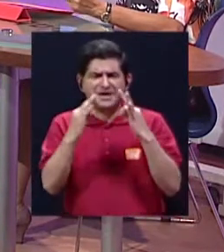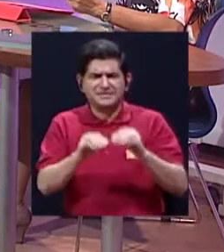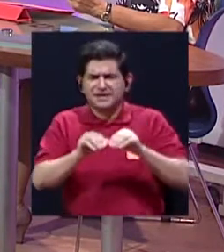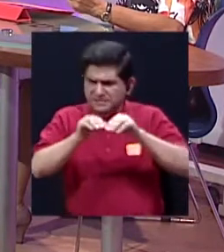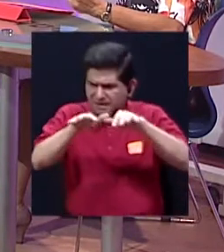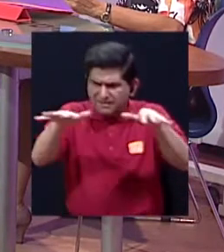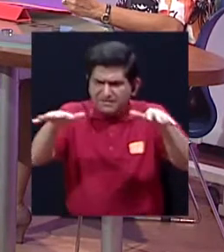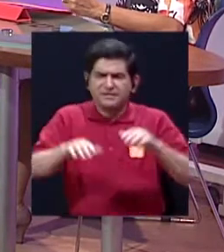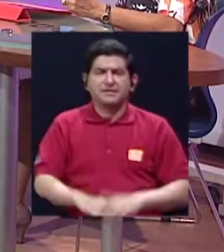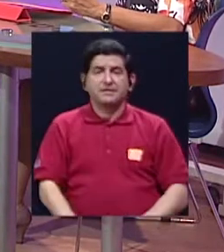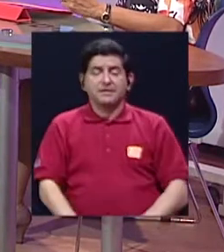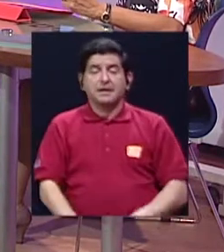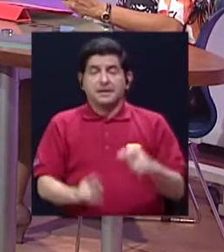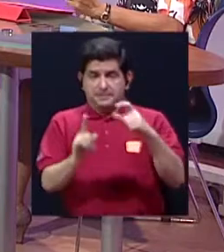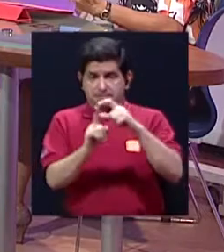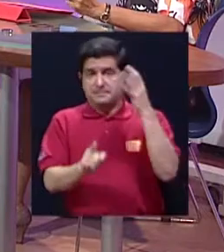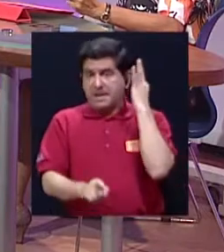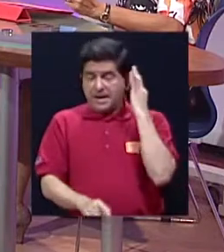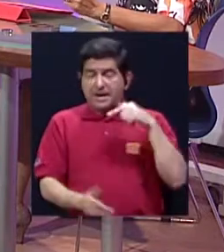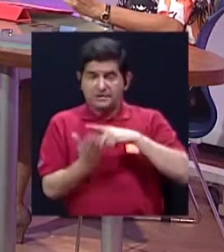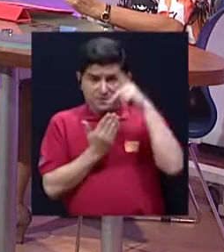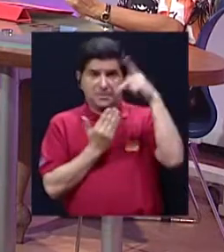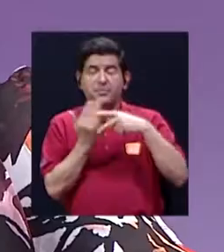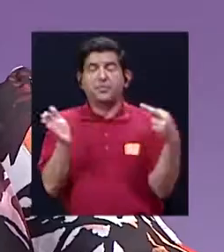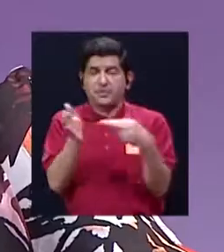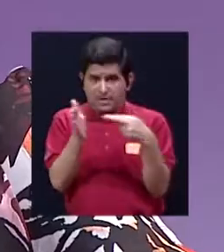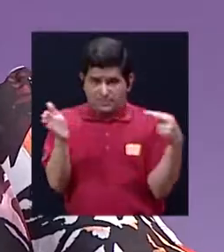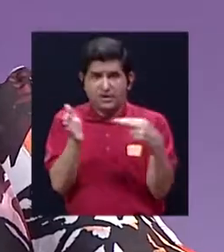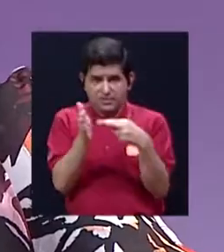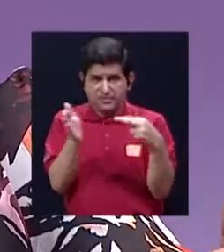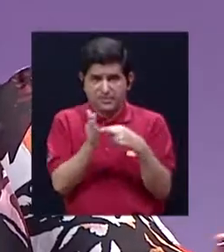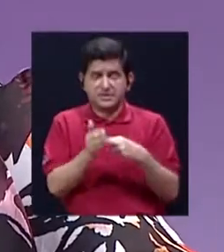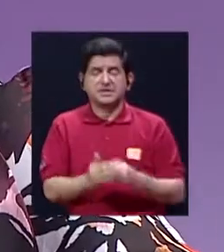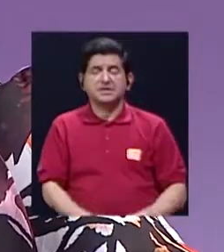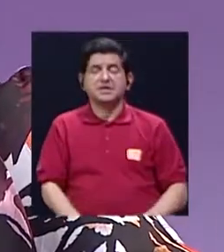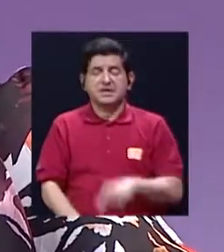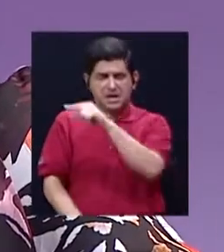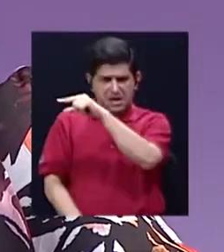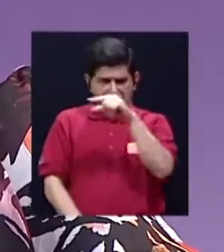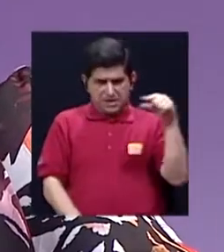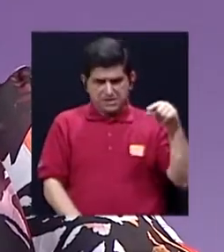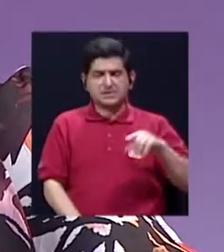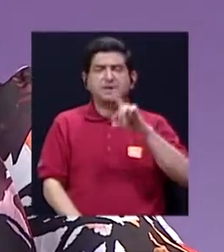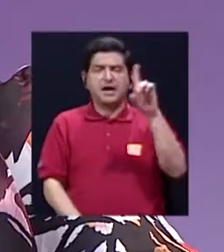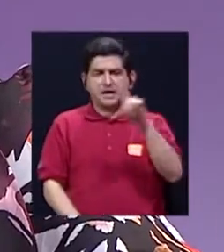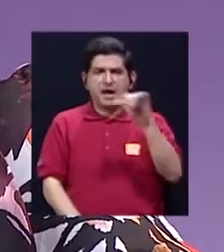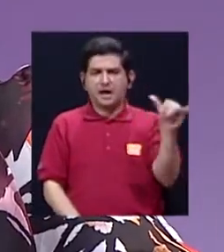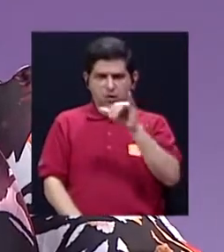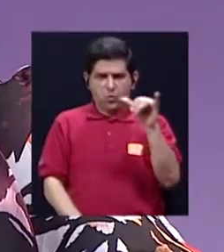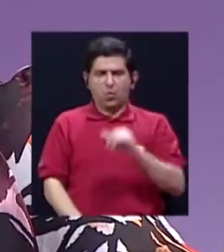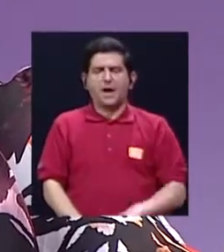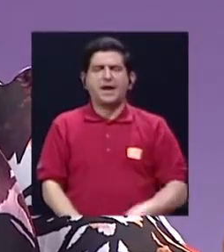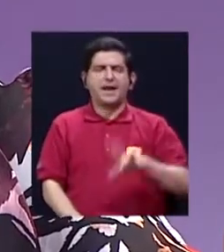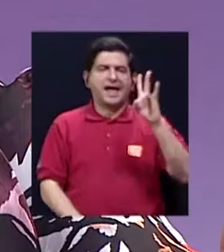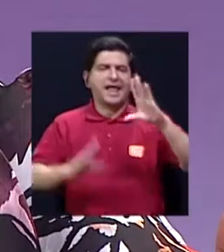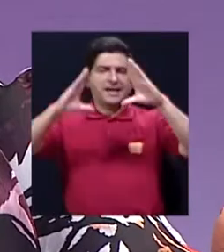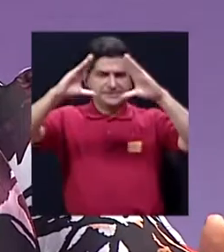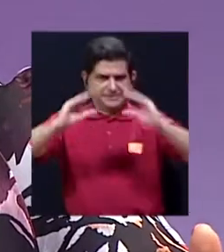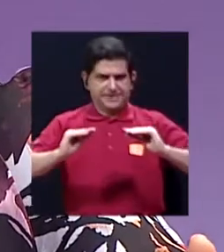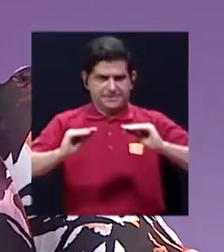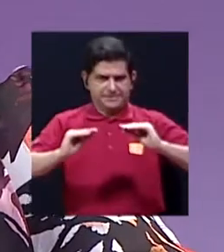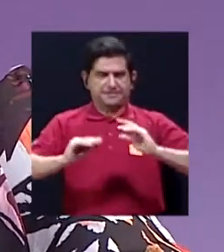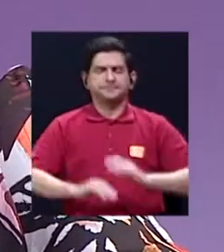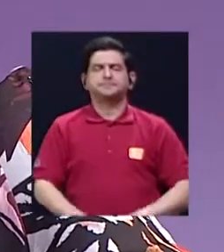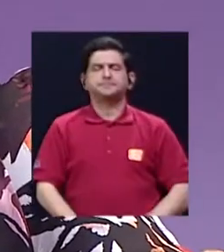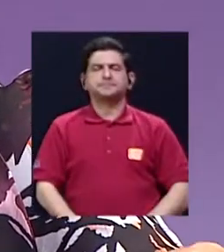de Palabra de Mujer este programa se repite en la semana y se repite ahora este domingo a las 7 de la noche